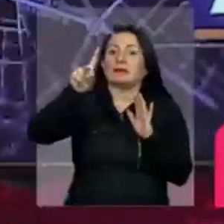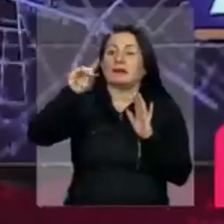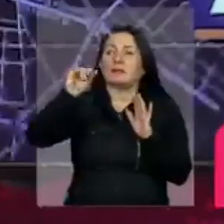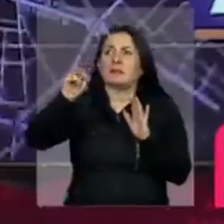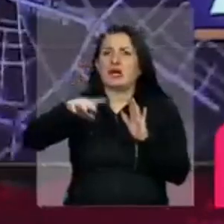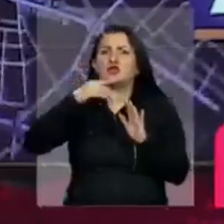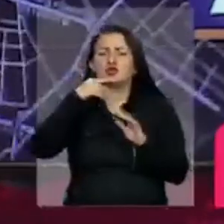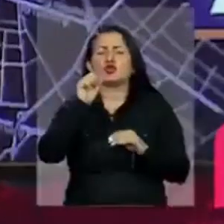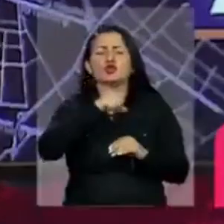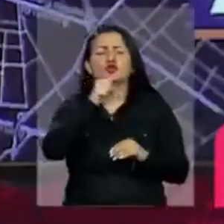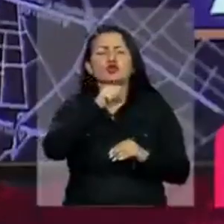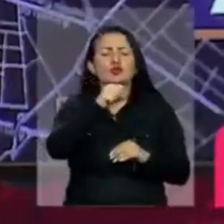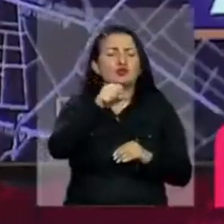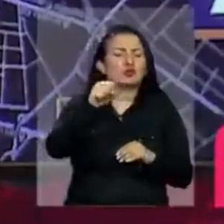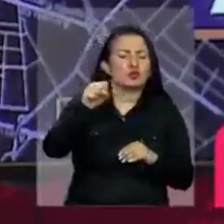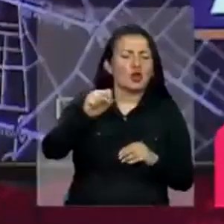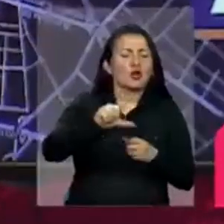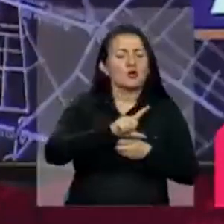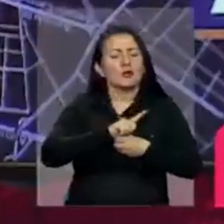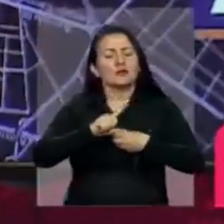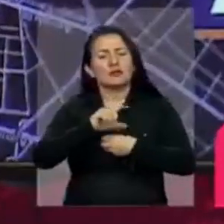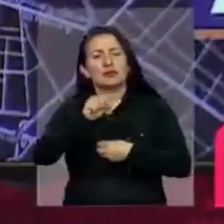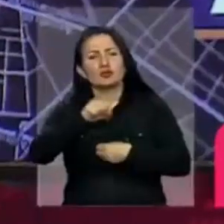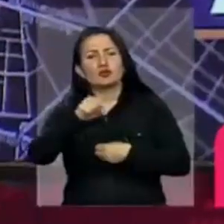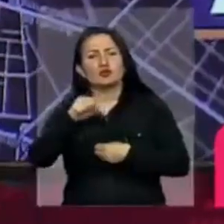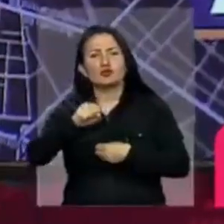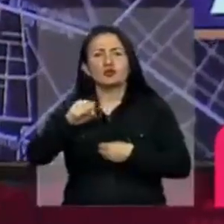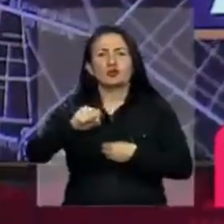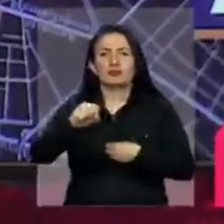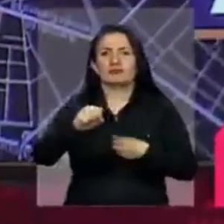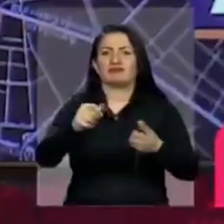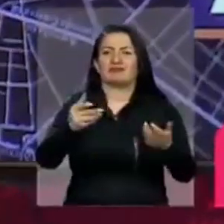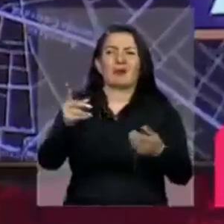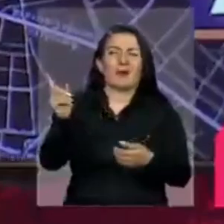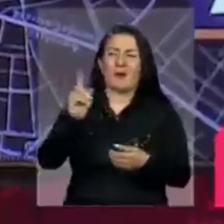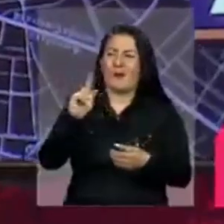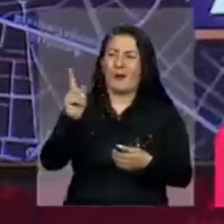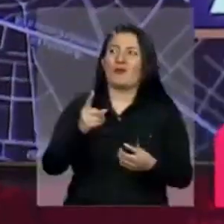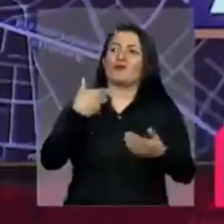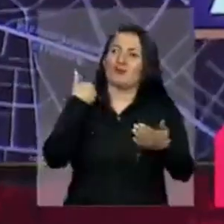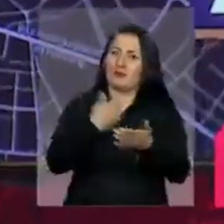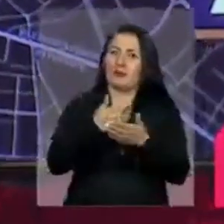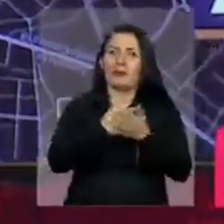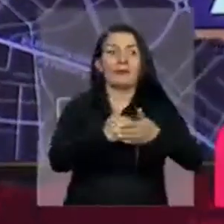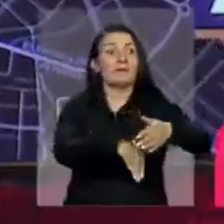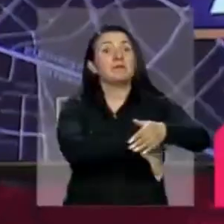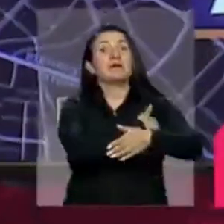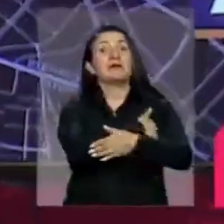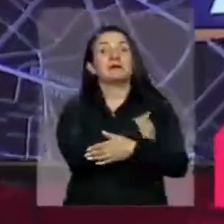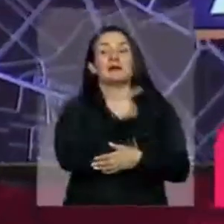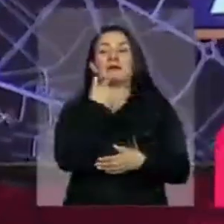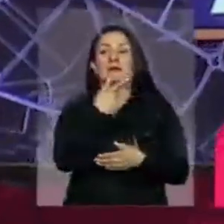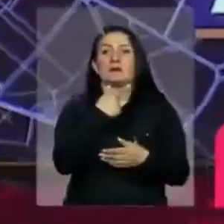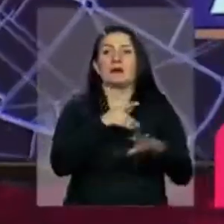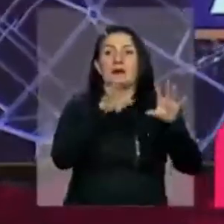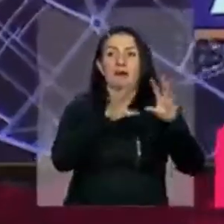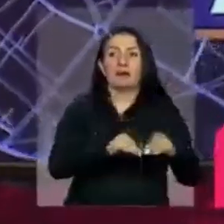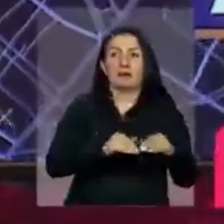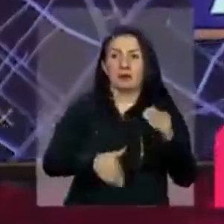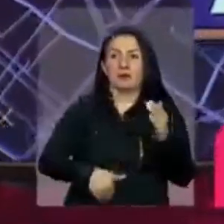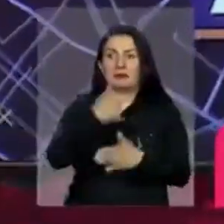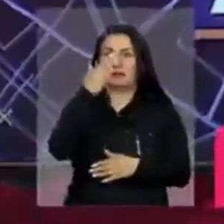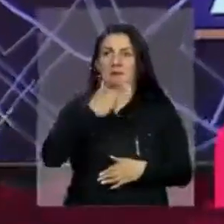notas diciendo sí, sí, vamos a hacer una liga competente, sí, sí, no, no. Y la ministra misma dice, estoy acabando un gobierno, cuando empiece el